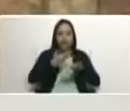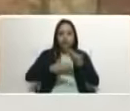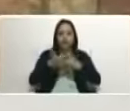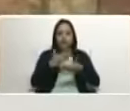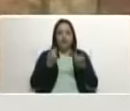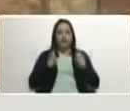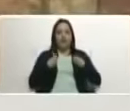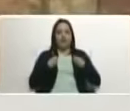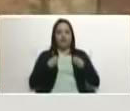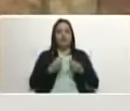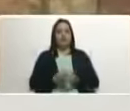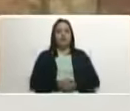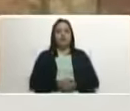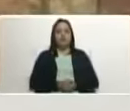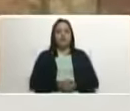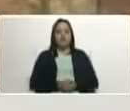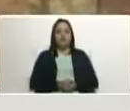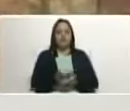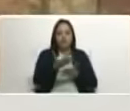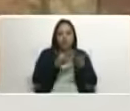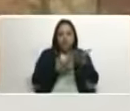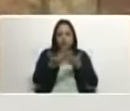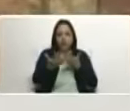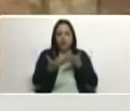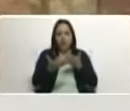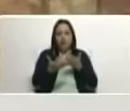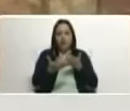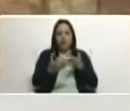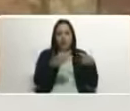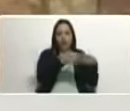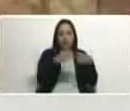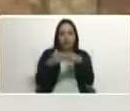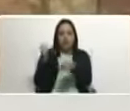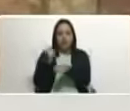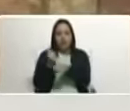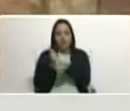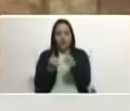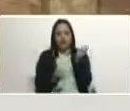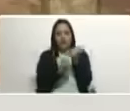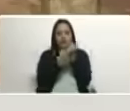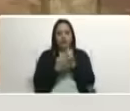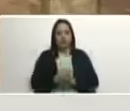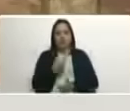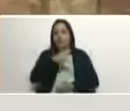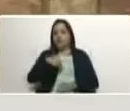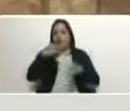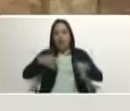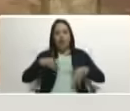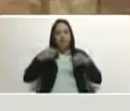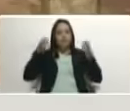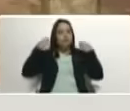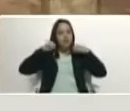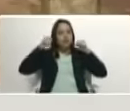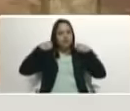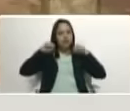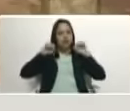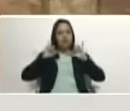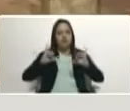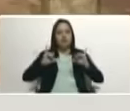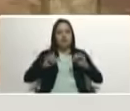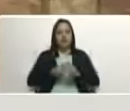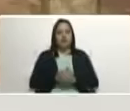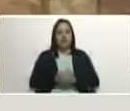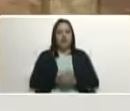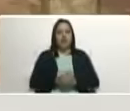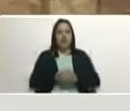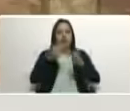viva entre los poderes. Es lo que siempre hemos practicado, es lo que siempre